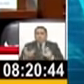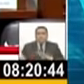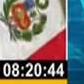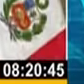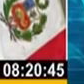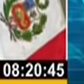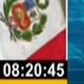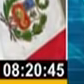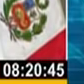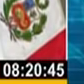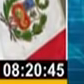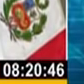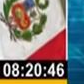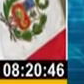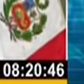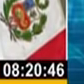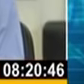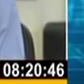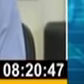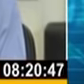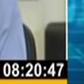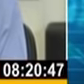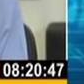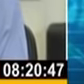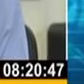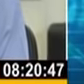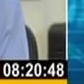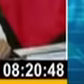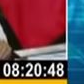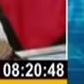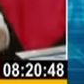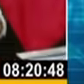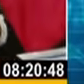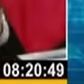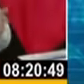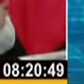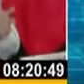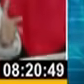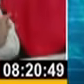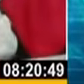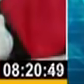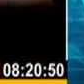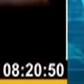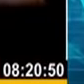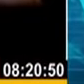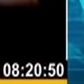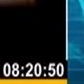que aquellas bancadas, aquellos congresistas que no habían decidido su voto, pues finalmente se inclinaran a favor de la vacancia?